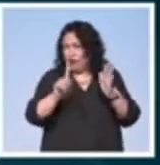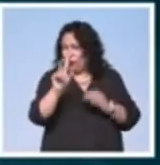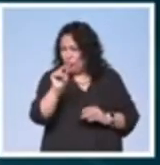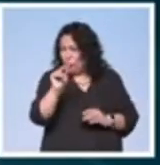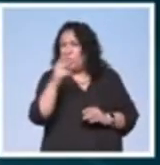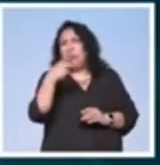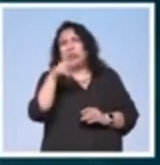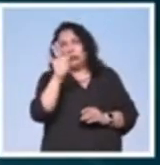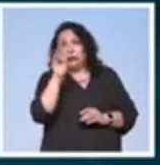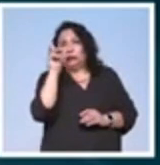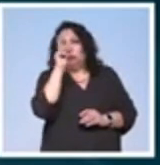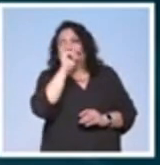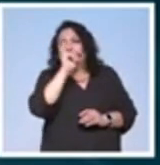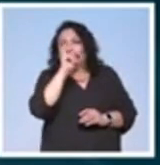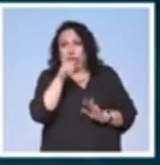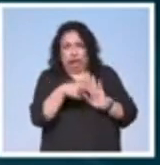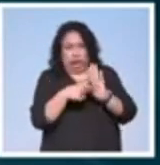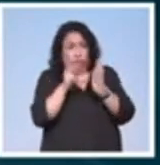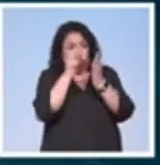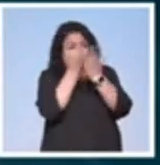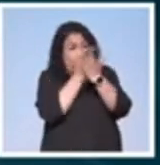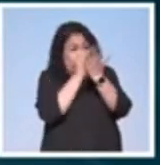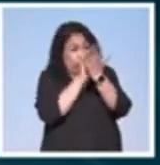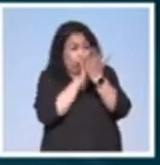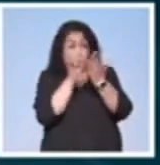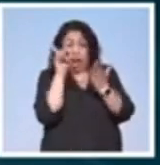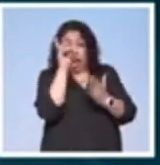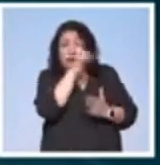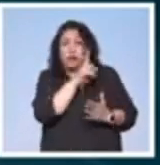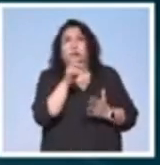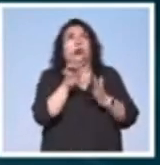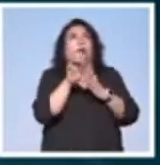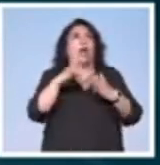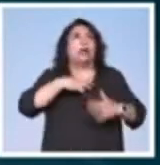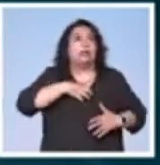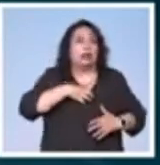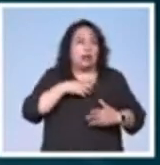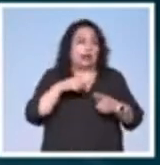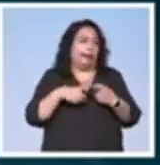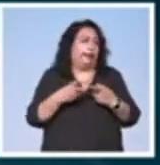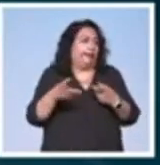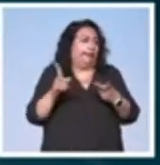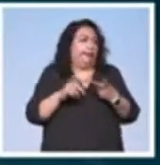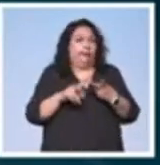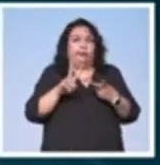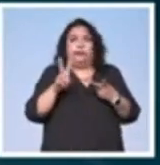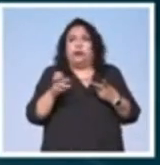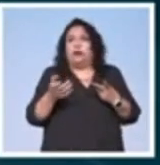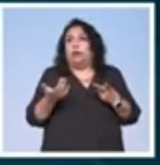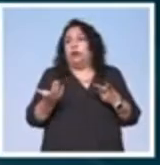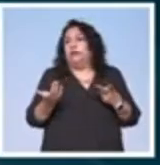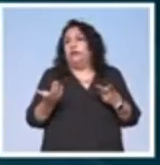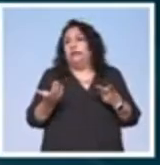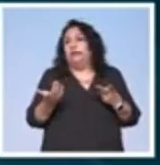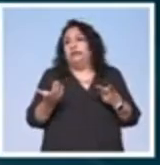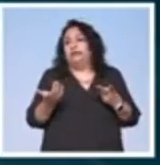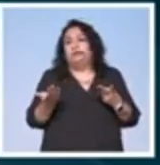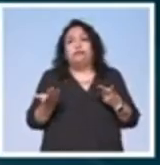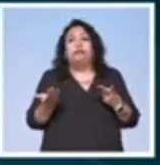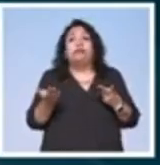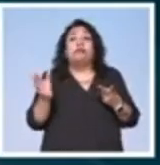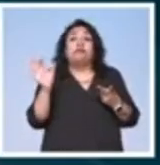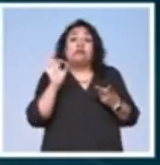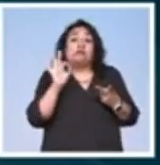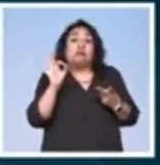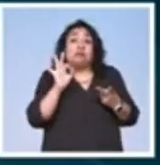quizás difíciles de representar gráficamente, como ansiedad, no sé, el tema de